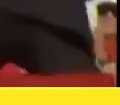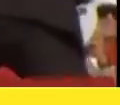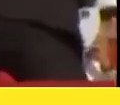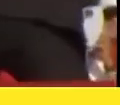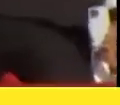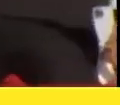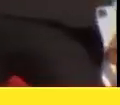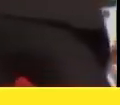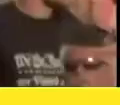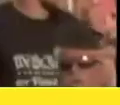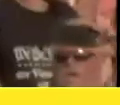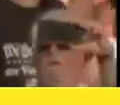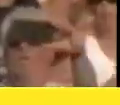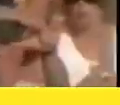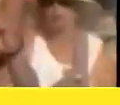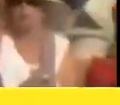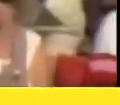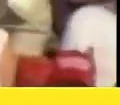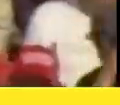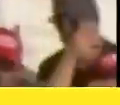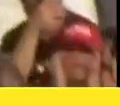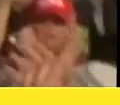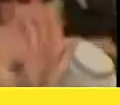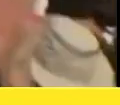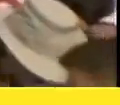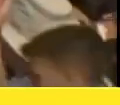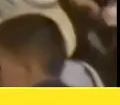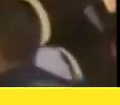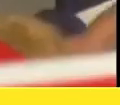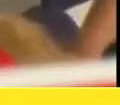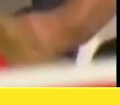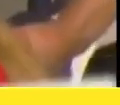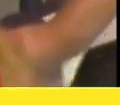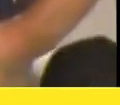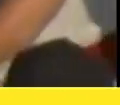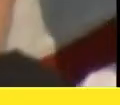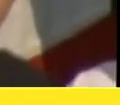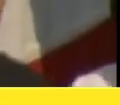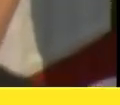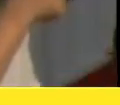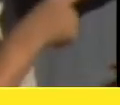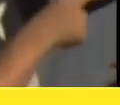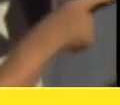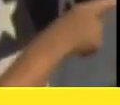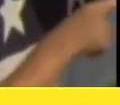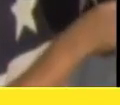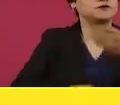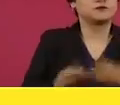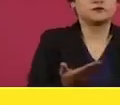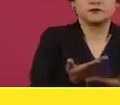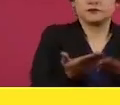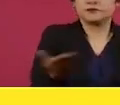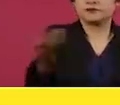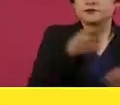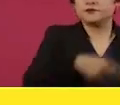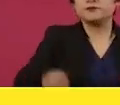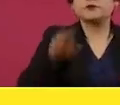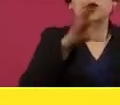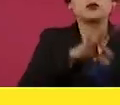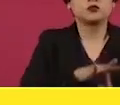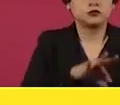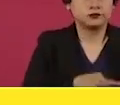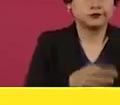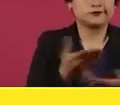advierte de potenciales actos de violencia en respuesta al atentado contra Donald Trump. Además, en información nacional,